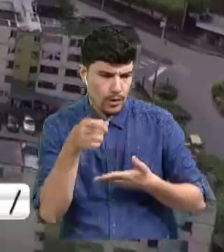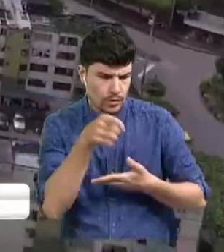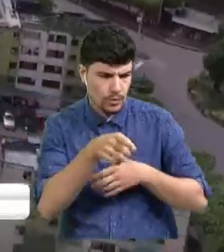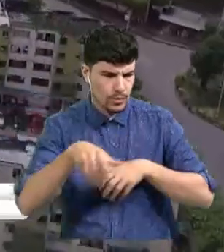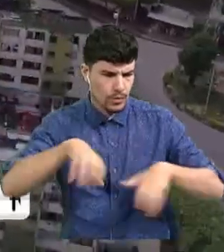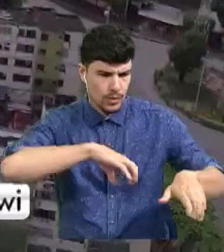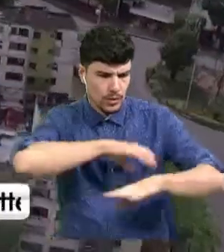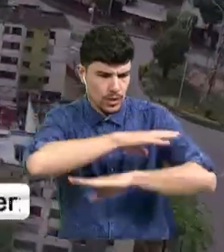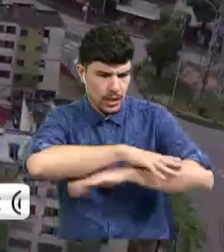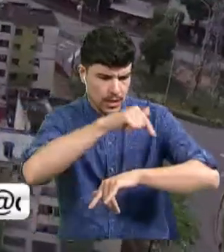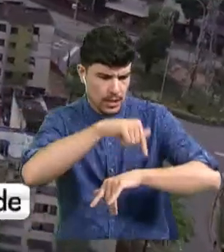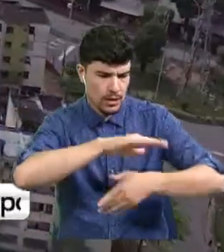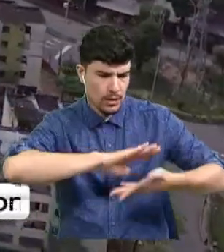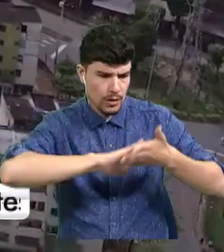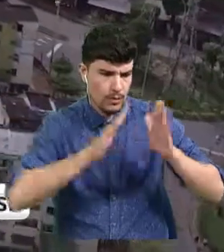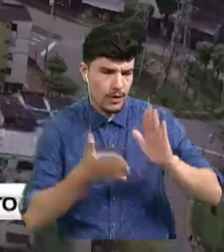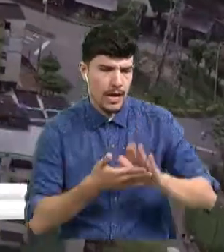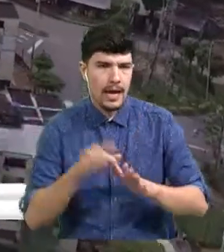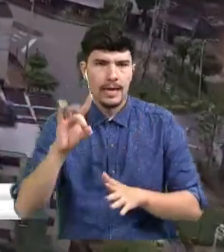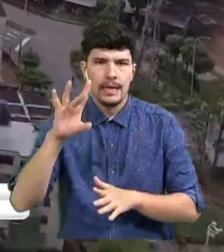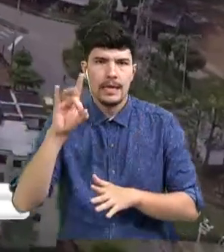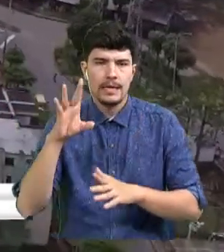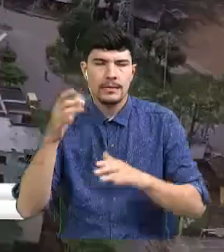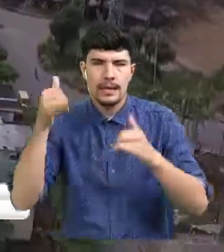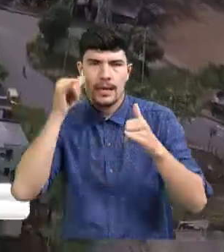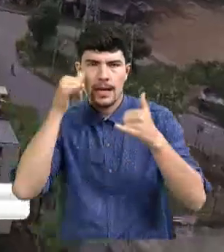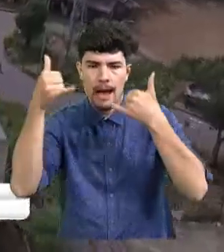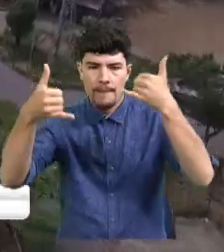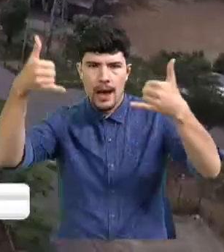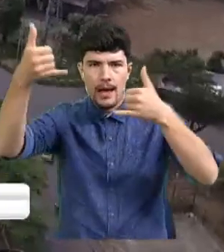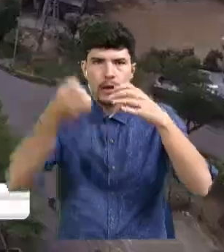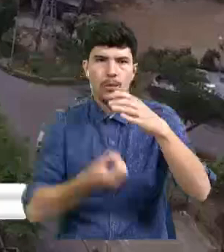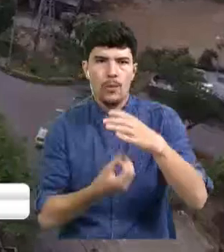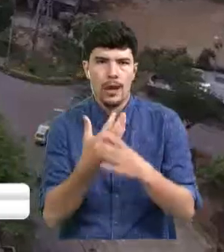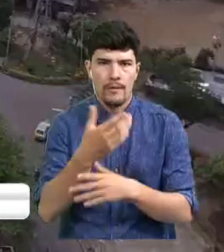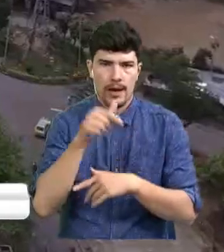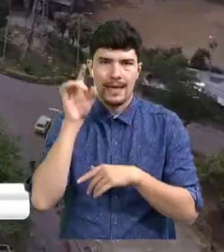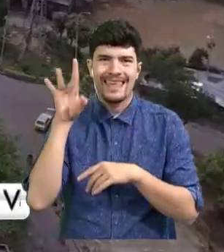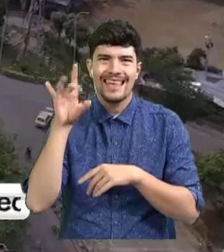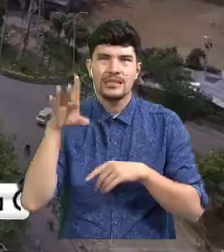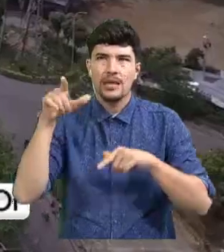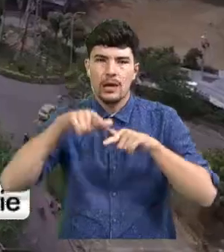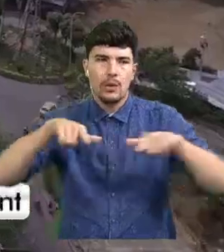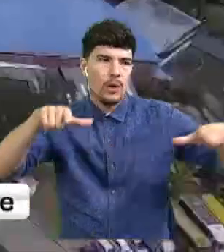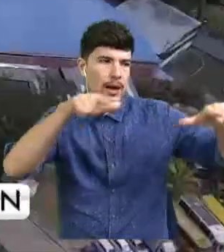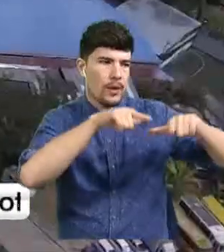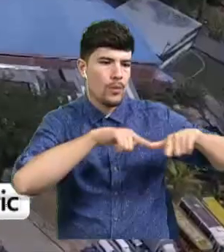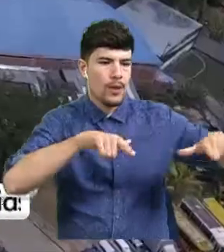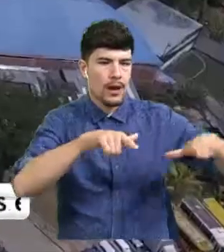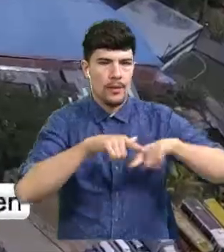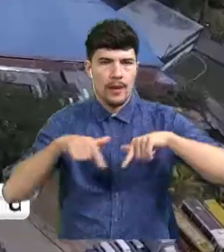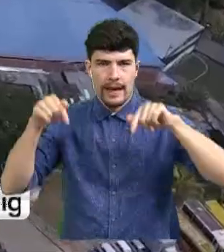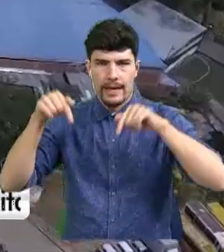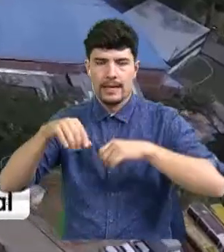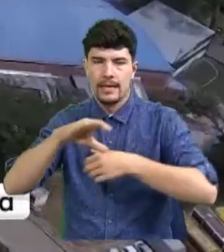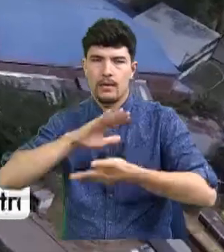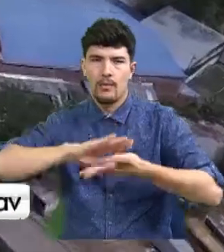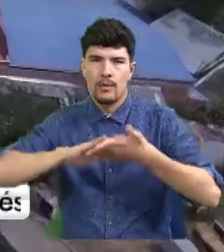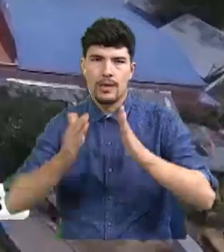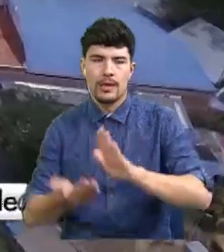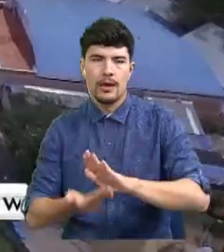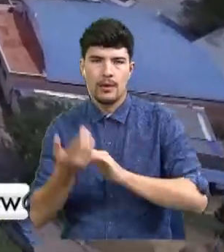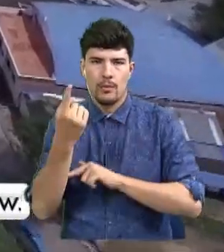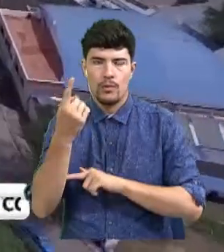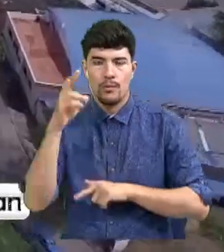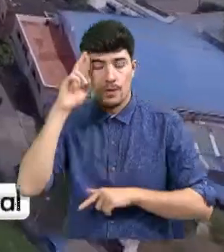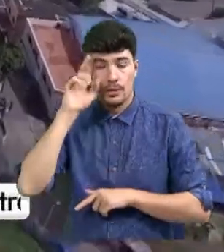del Interior son 15 cámaras nuevas en 5 puntos, y aquí se viene adelantando un trabajo que el señor general Juan Alberto